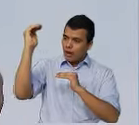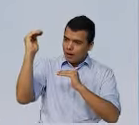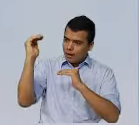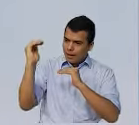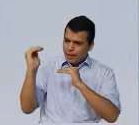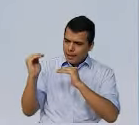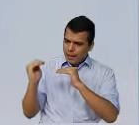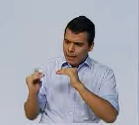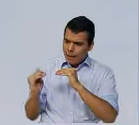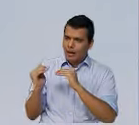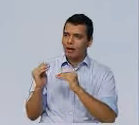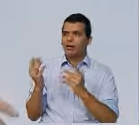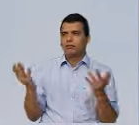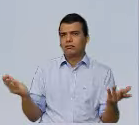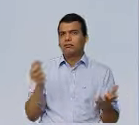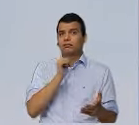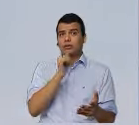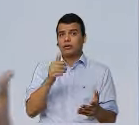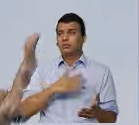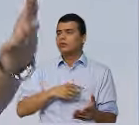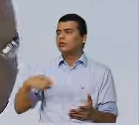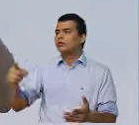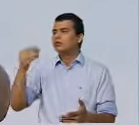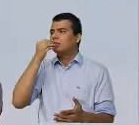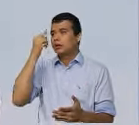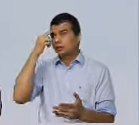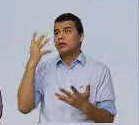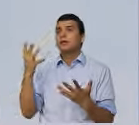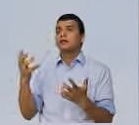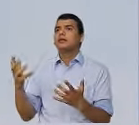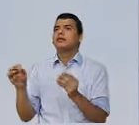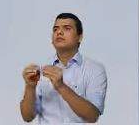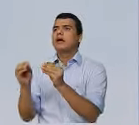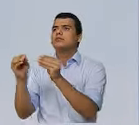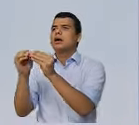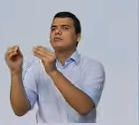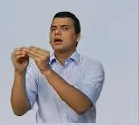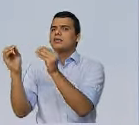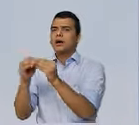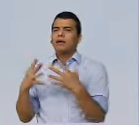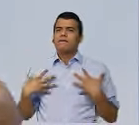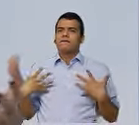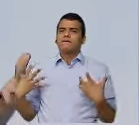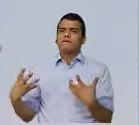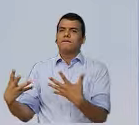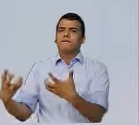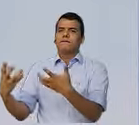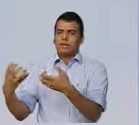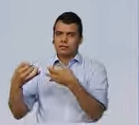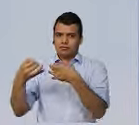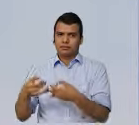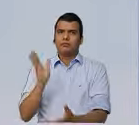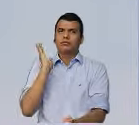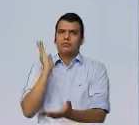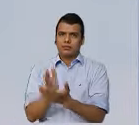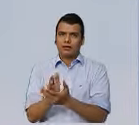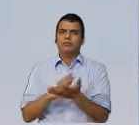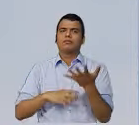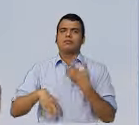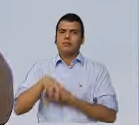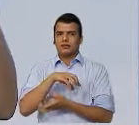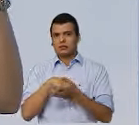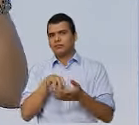pues por supuesto cuando vamos a comer vamos a querer comer grandes cantidades y es ahí cuando viene el desorden de alimentación.